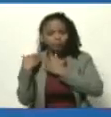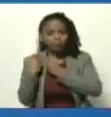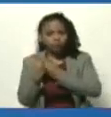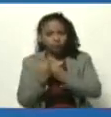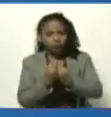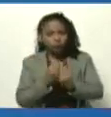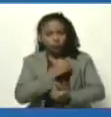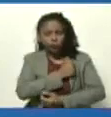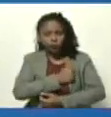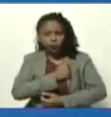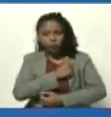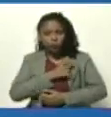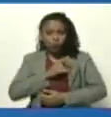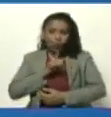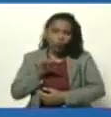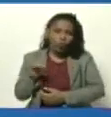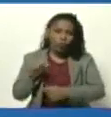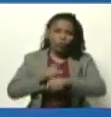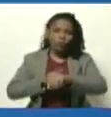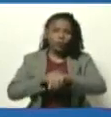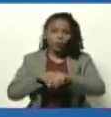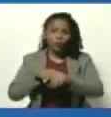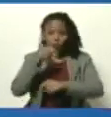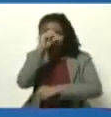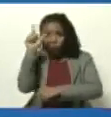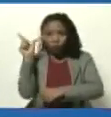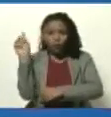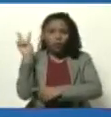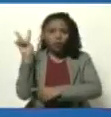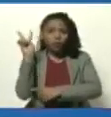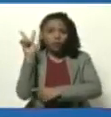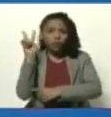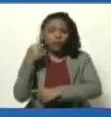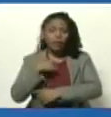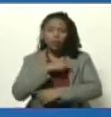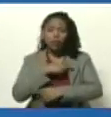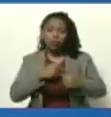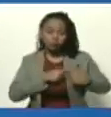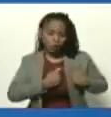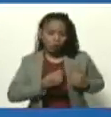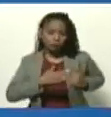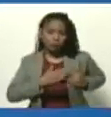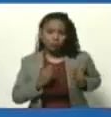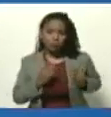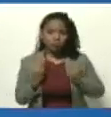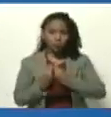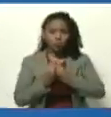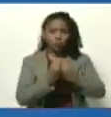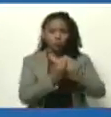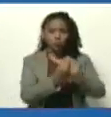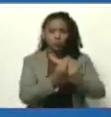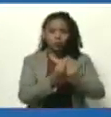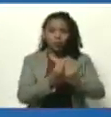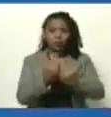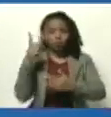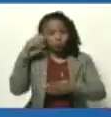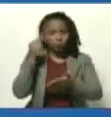este doloroso momento. Y el Partido Socialista Unido de Venezuela, desde nuestro corazón, los acompañamos en su dolor.